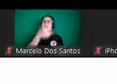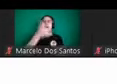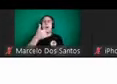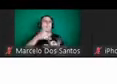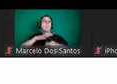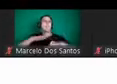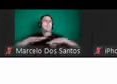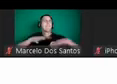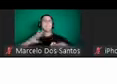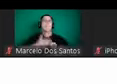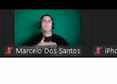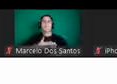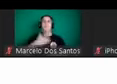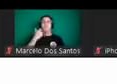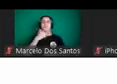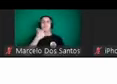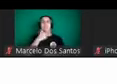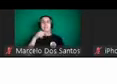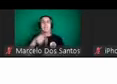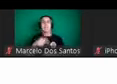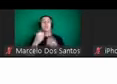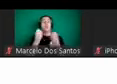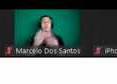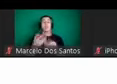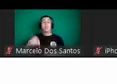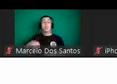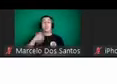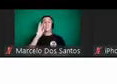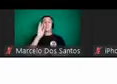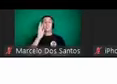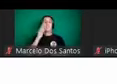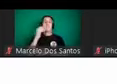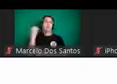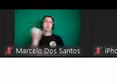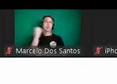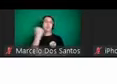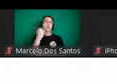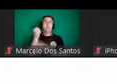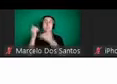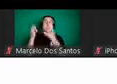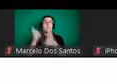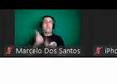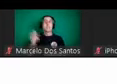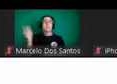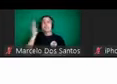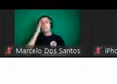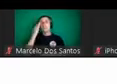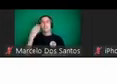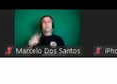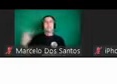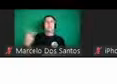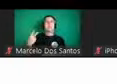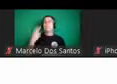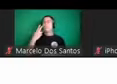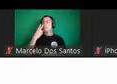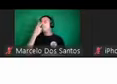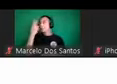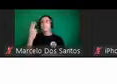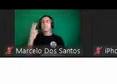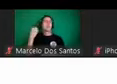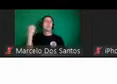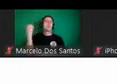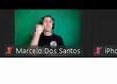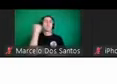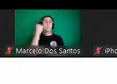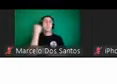y la pertinencia de este foro es muy importante desde la Fundación Saraqui para nosotros como institución pública.